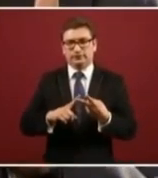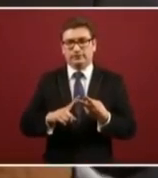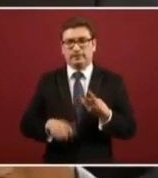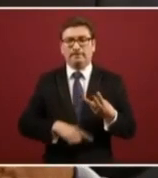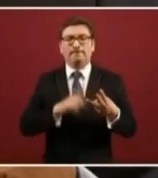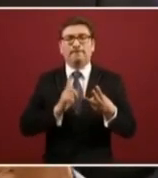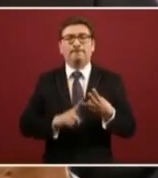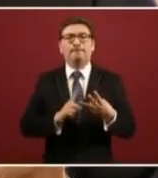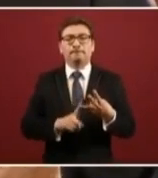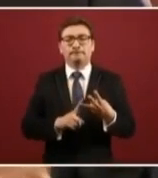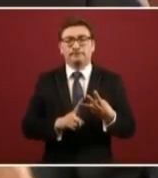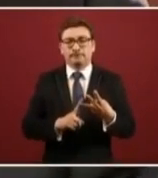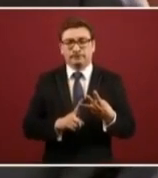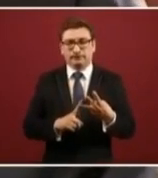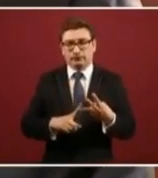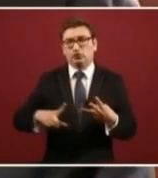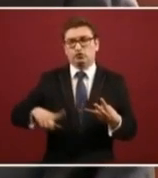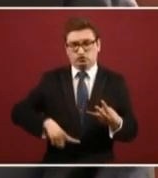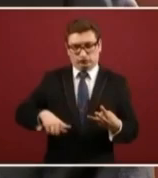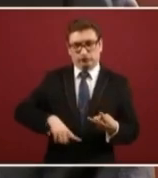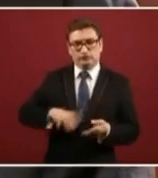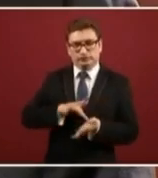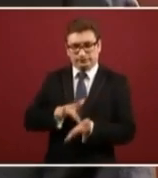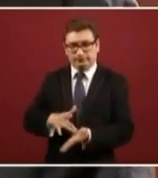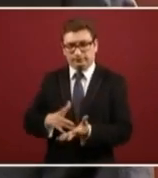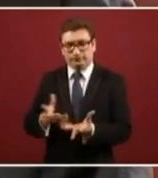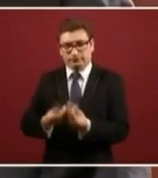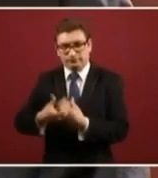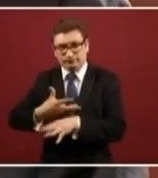y que participe el Estado.